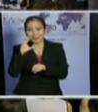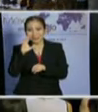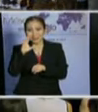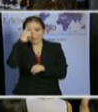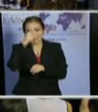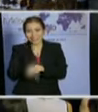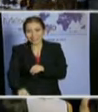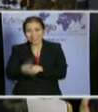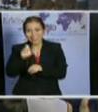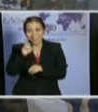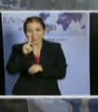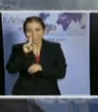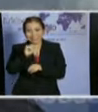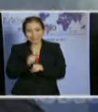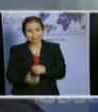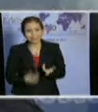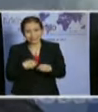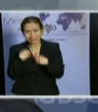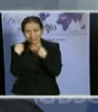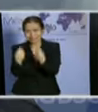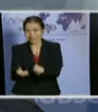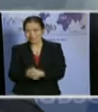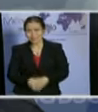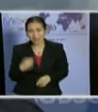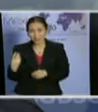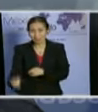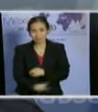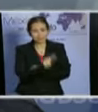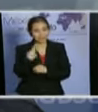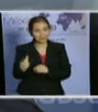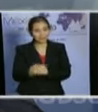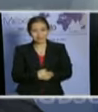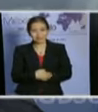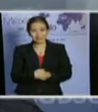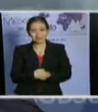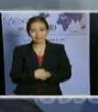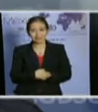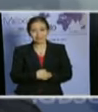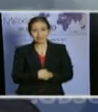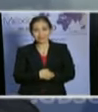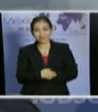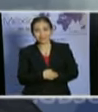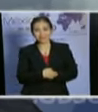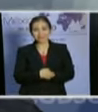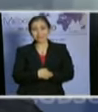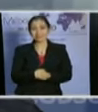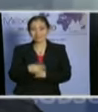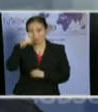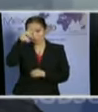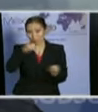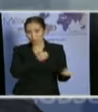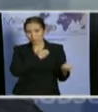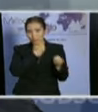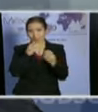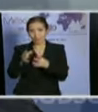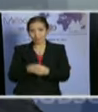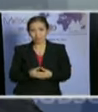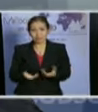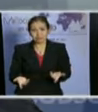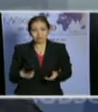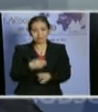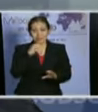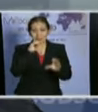que México puede aportar preguntas y sobre todo México puede aportar maneras de empezar